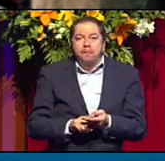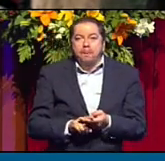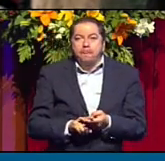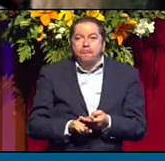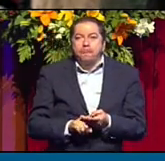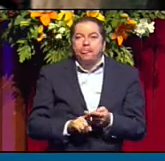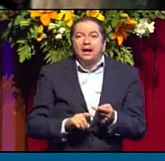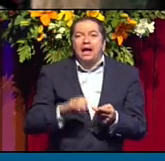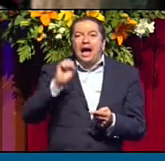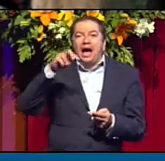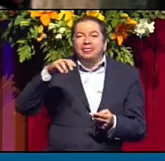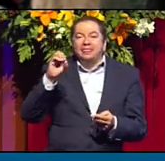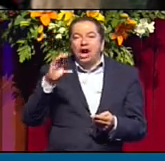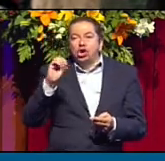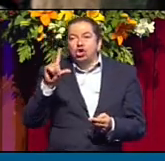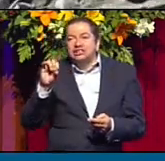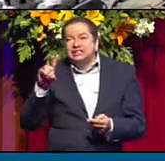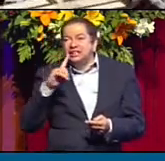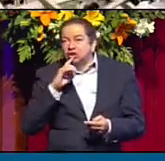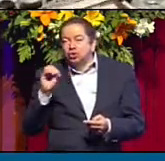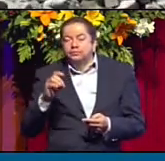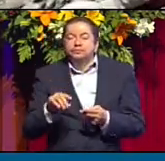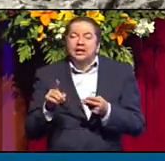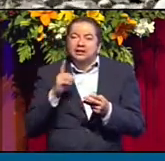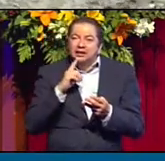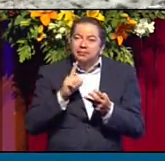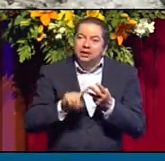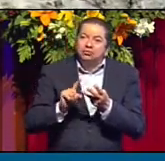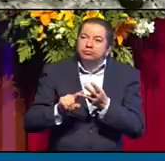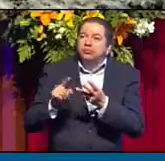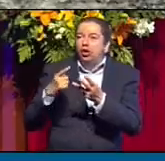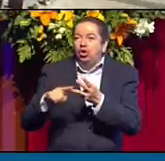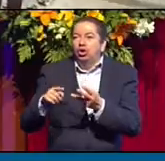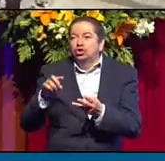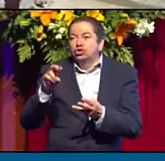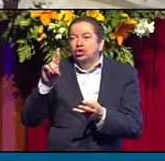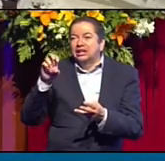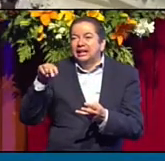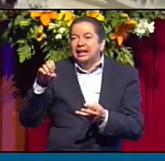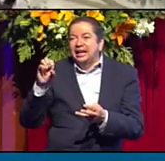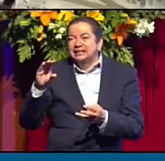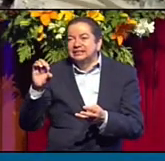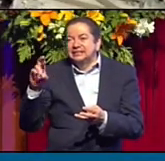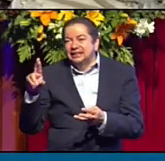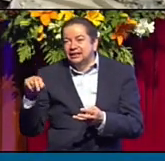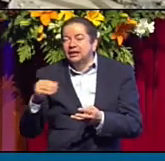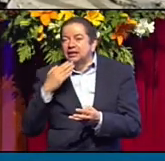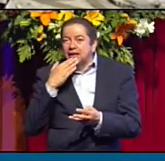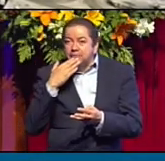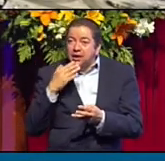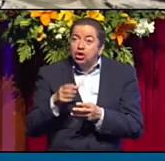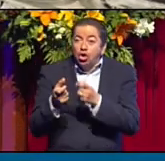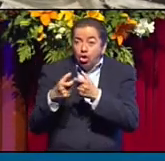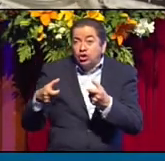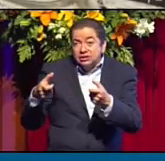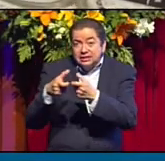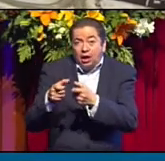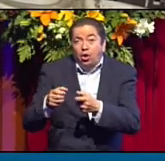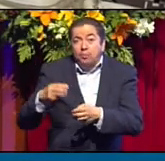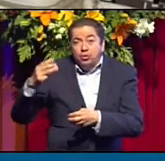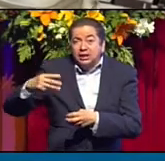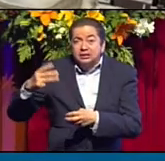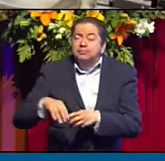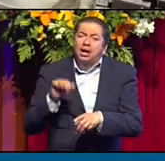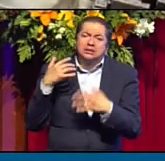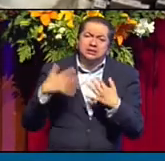y Andacollito con 60 familias, el Renacer, que le ayudamos el otro día con el Consejo Municipal, nuestros concejales